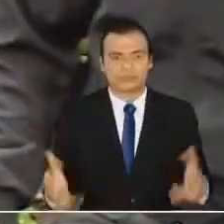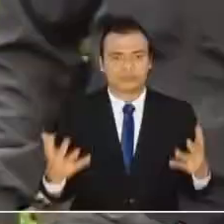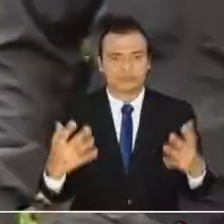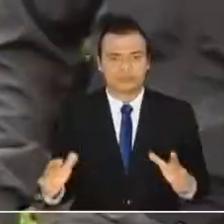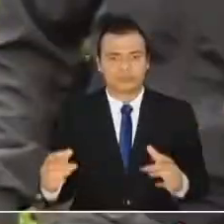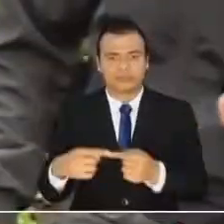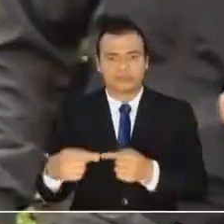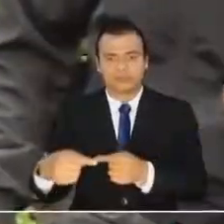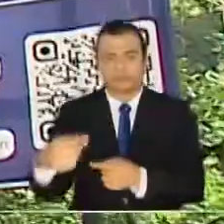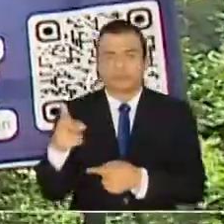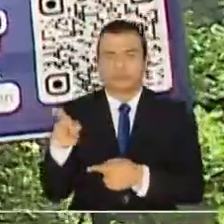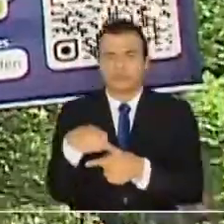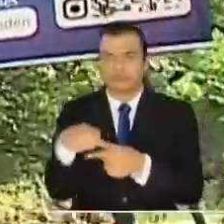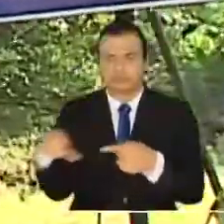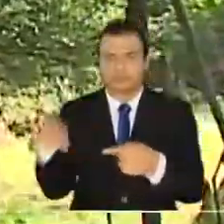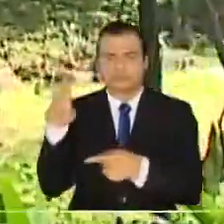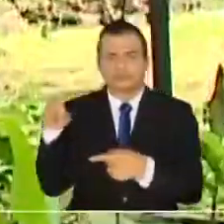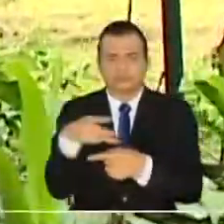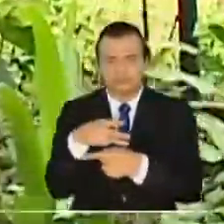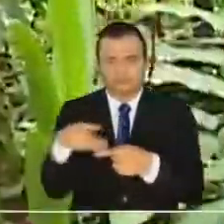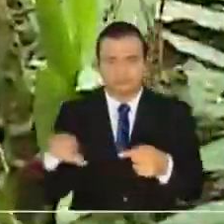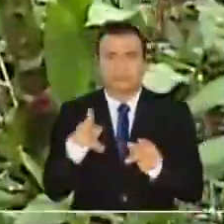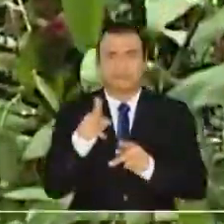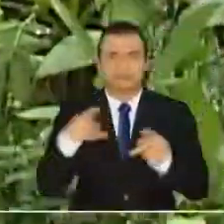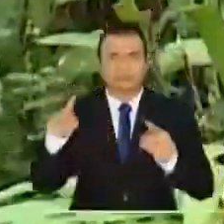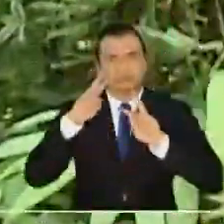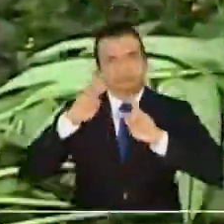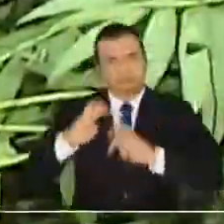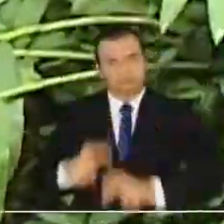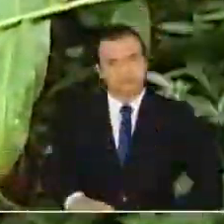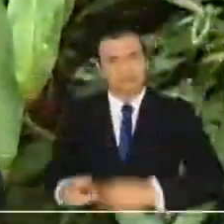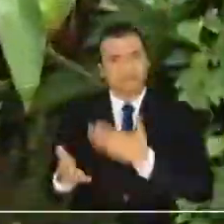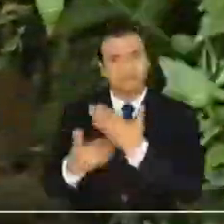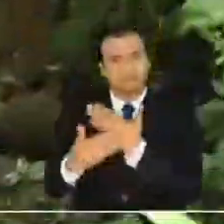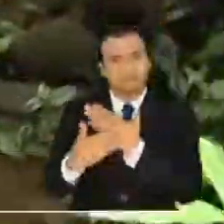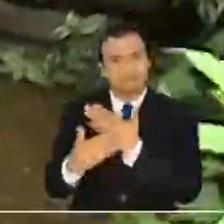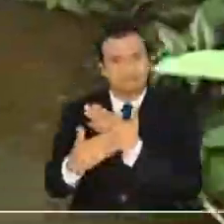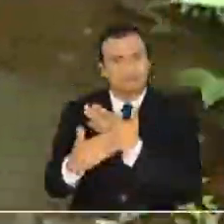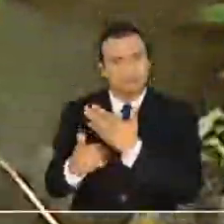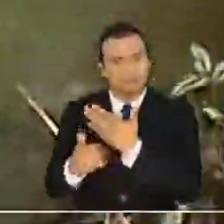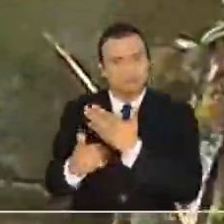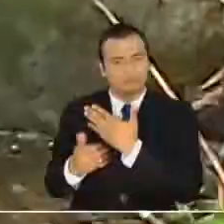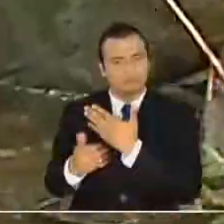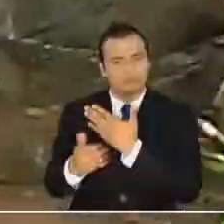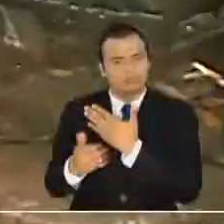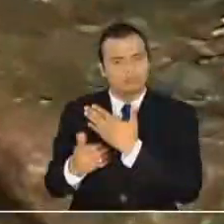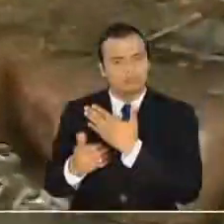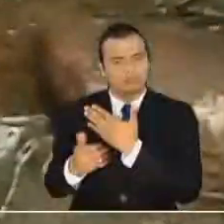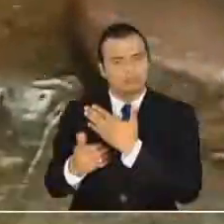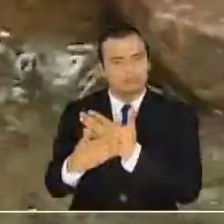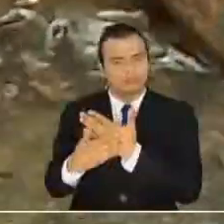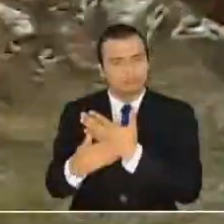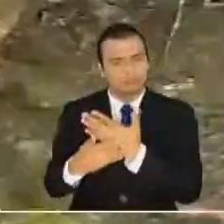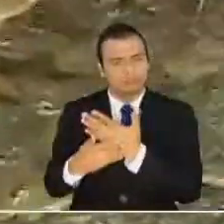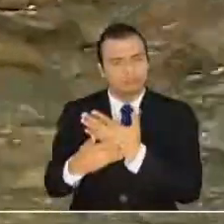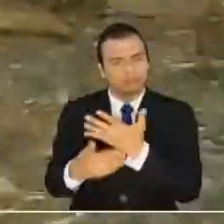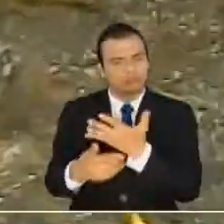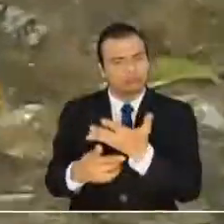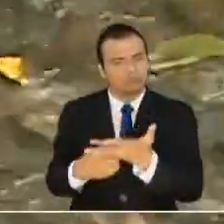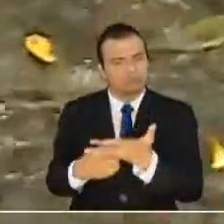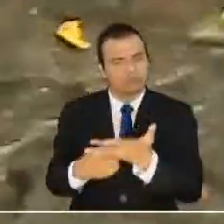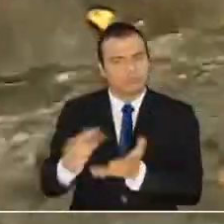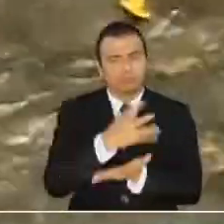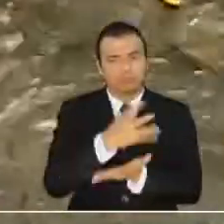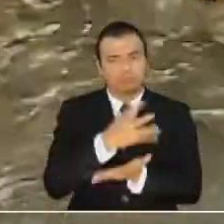creo, los topógrafos nos entregan los resultados del levantamiento y ya con eso vamos avanzando también en las solicitudes de permiso, en